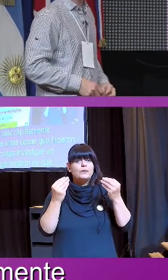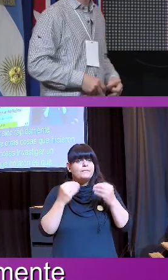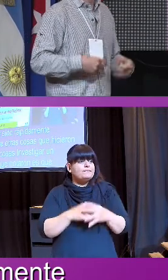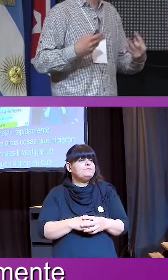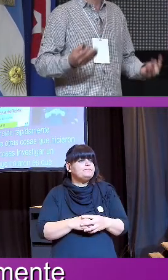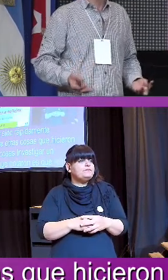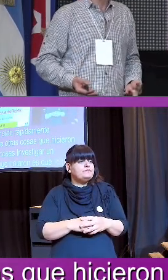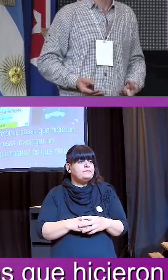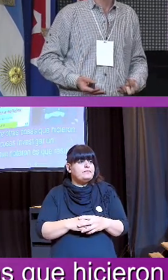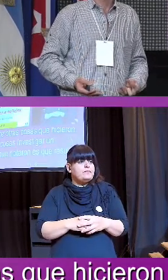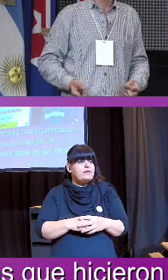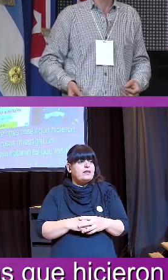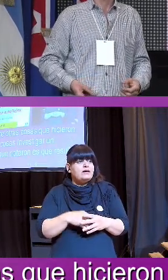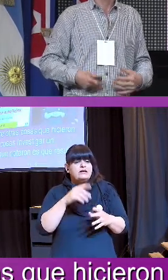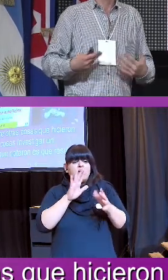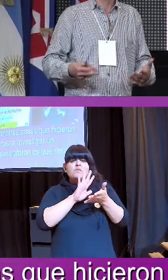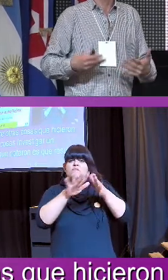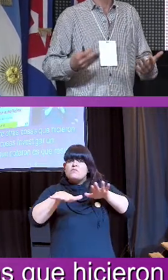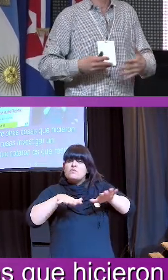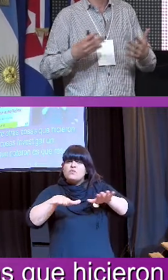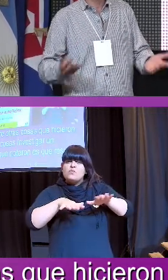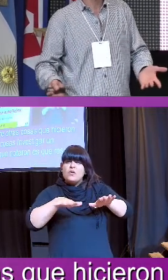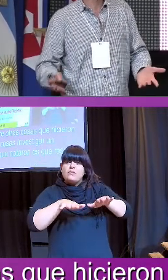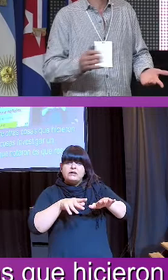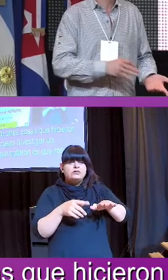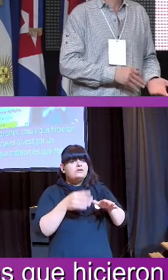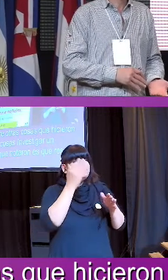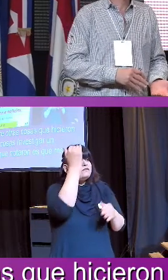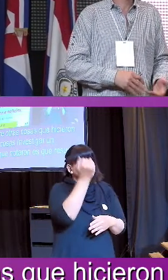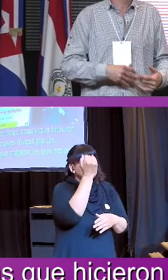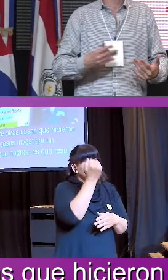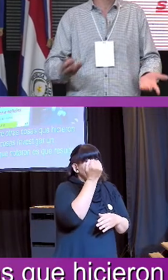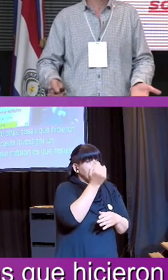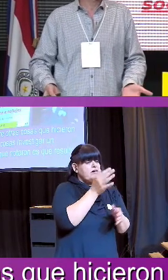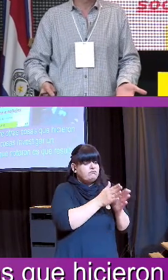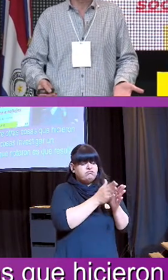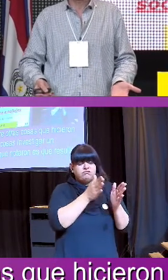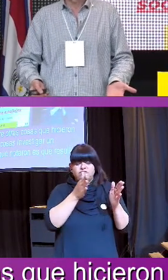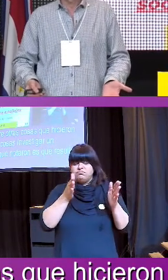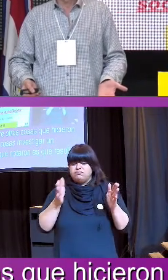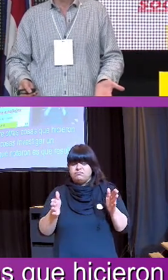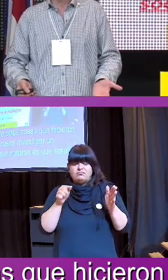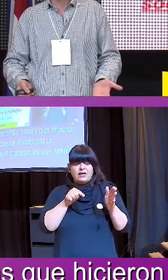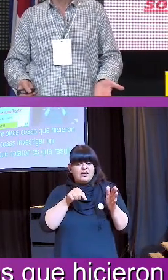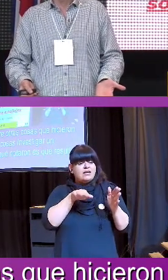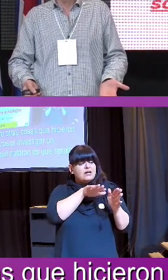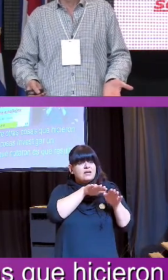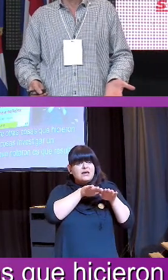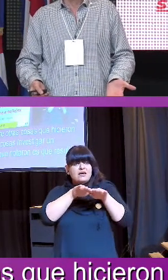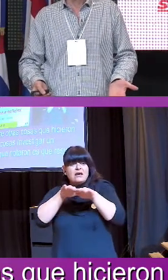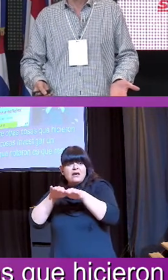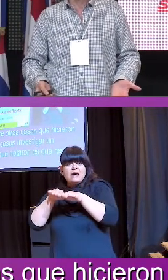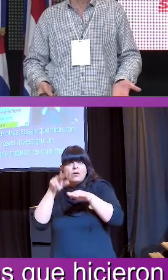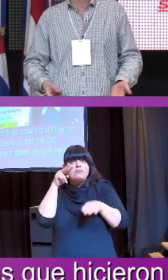resultó ser que no había aversión. Tardaban lo mismo que los típicos en desviar la mirada, no la desviaban más rápido, ¿sí?